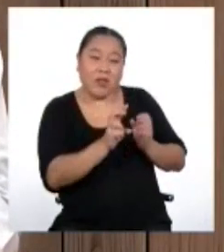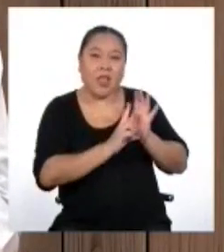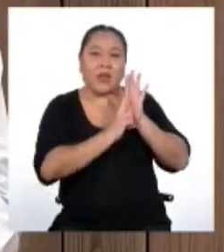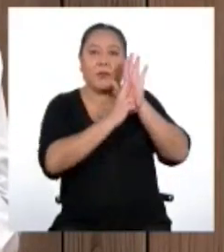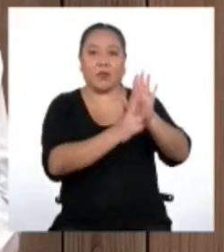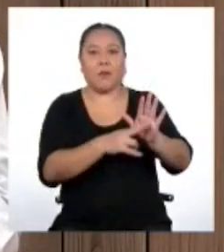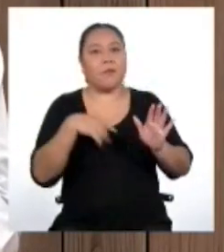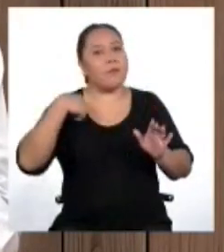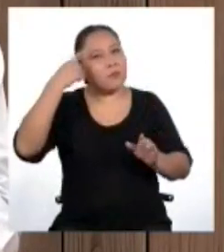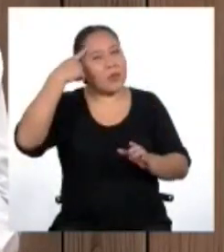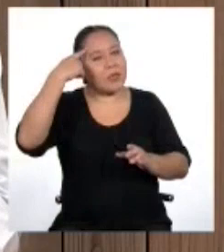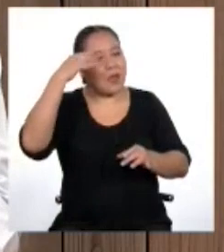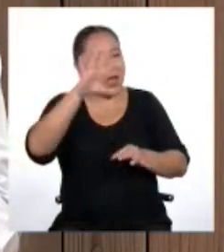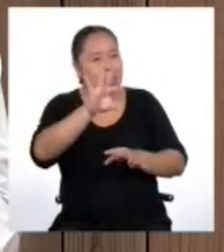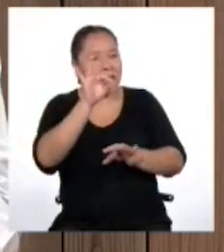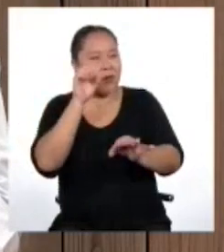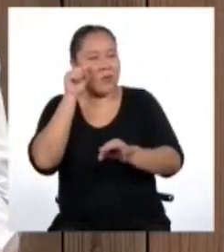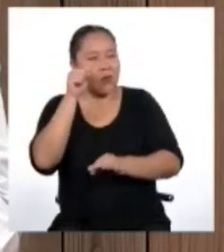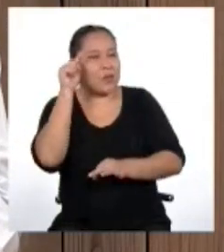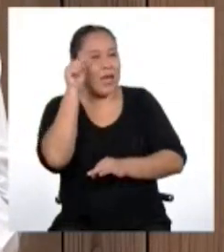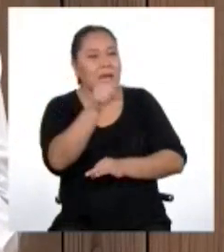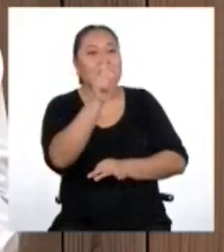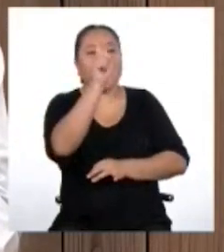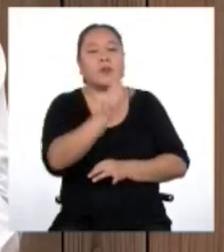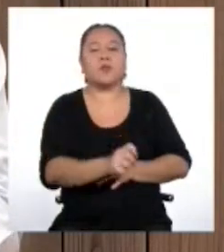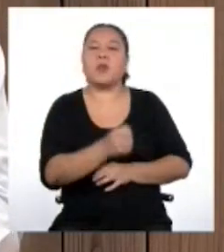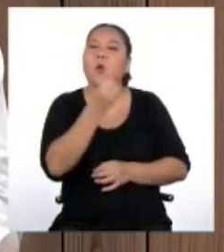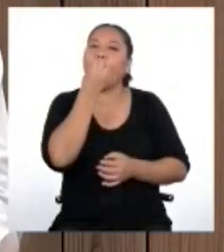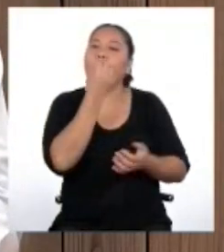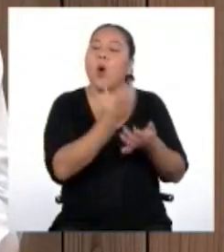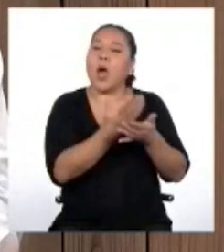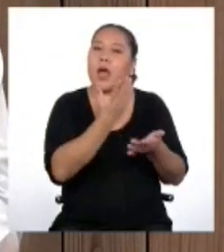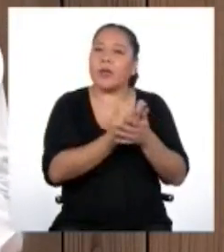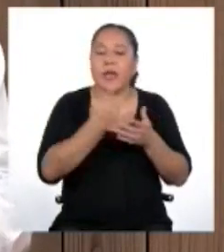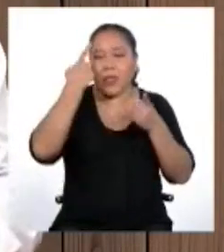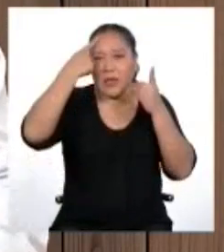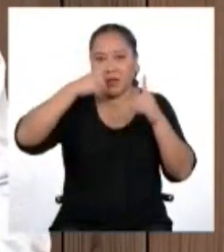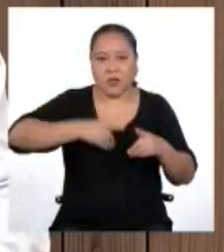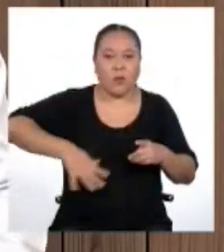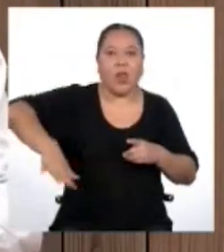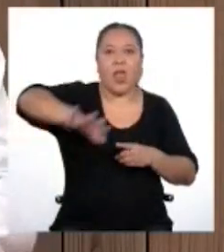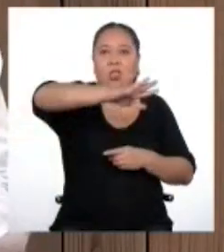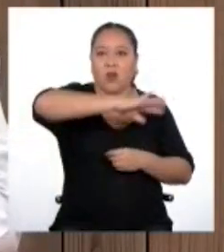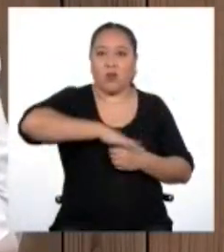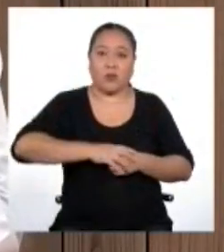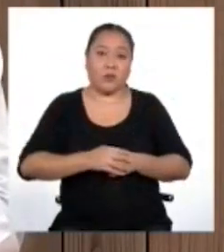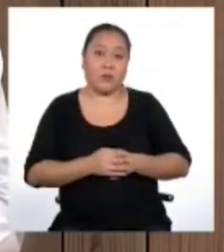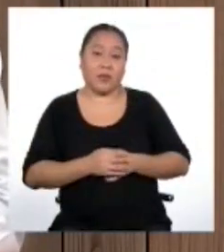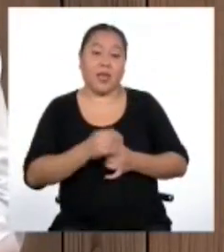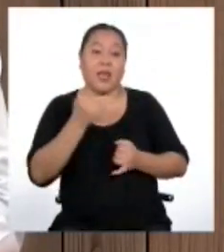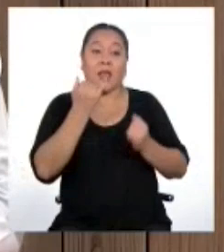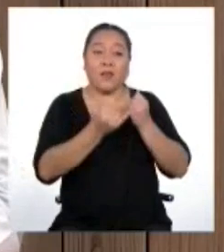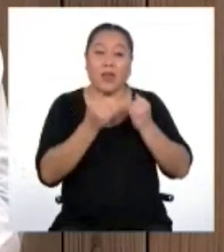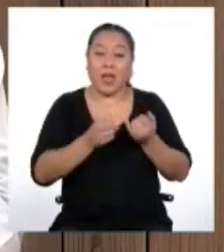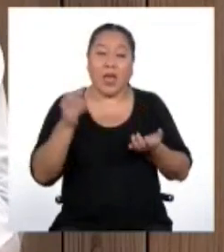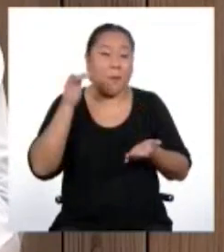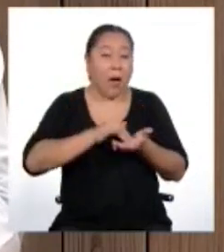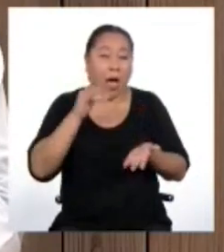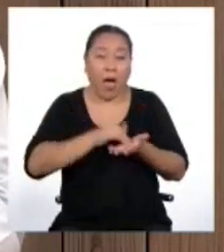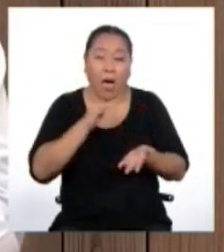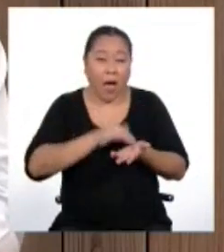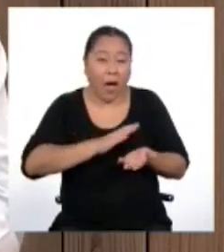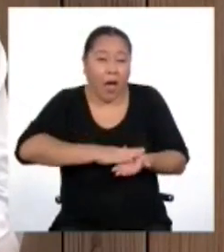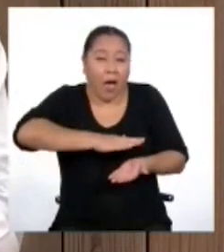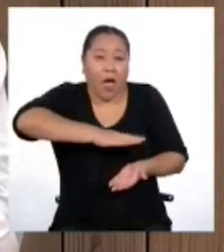que creemos que van a tomar las mejores decisiones para nosotros. Y al final, quien recibe más votos es